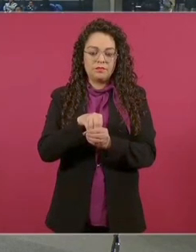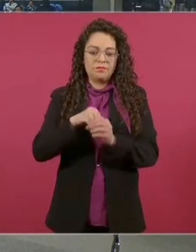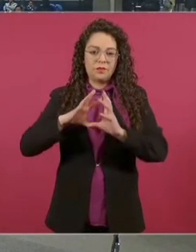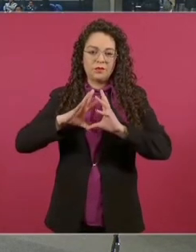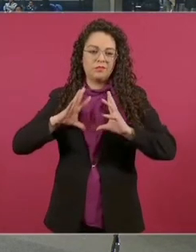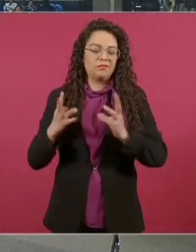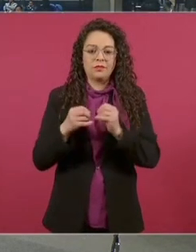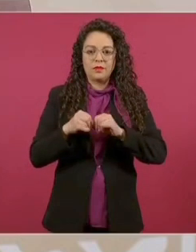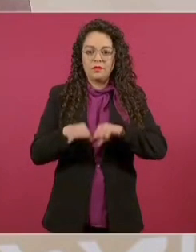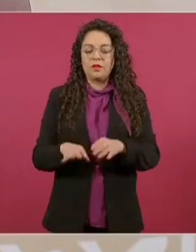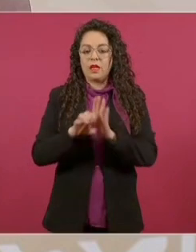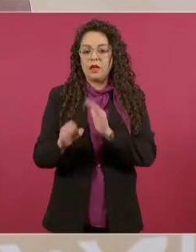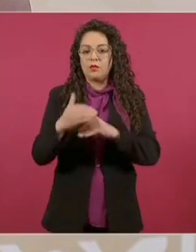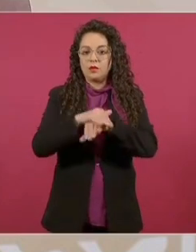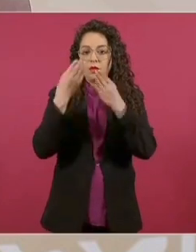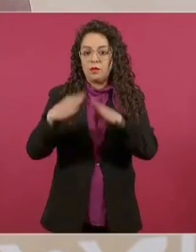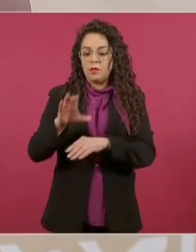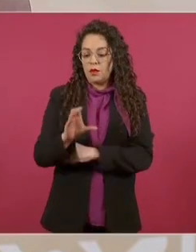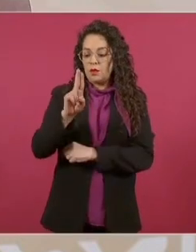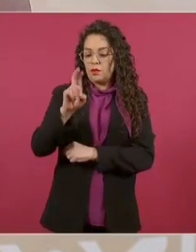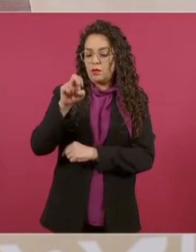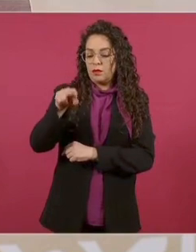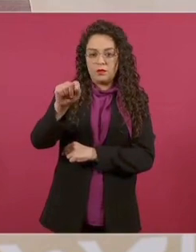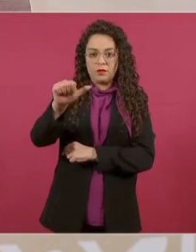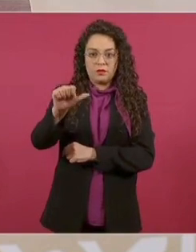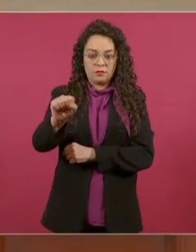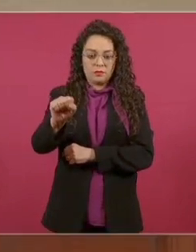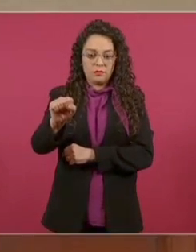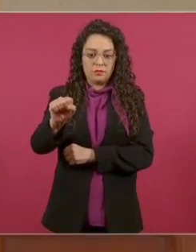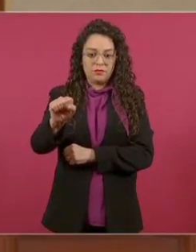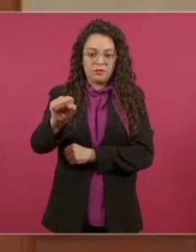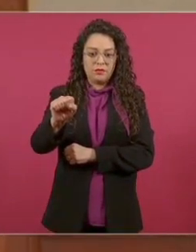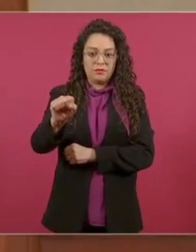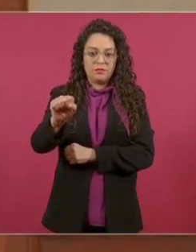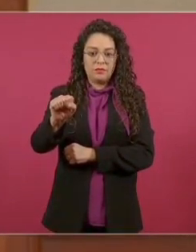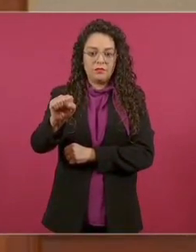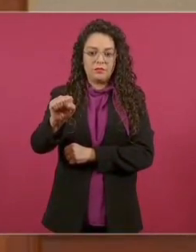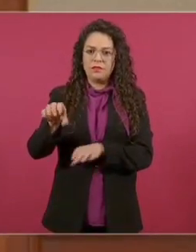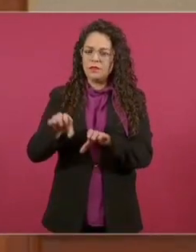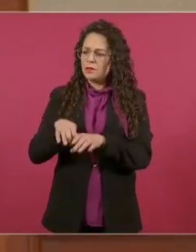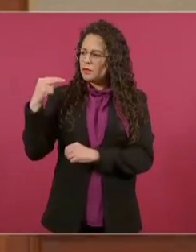porque todos estamos expuestos. ¿Cómo se llama el principio?